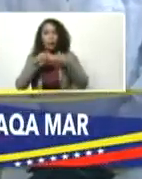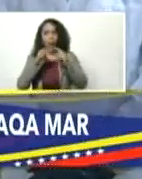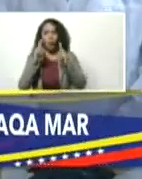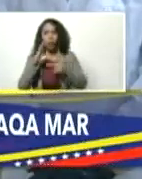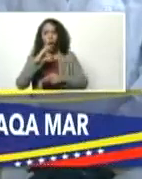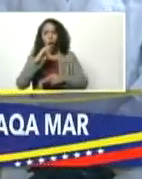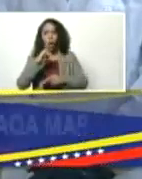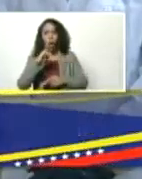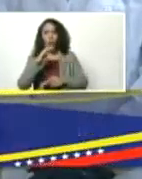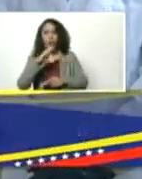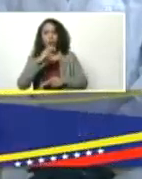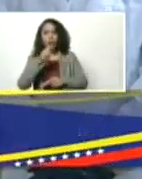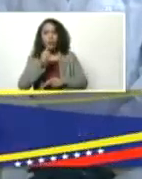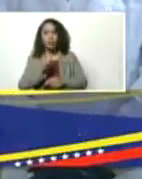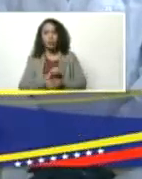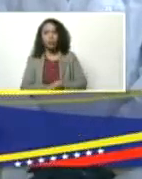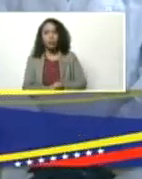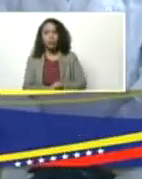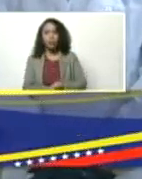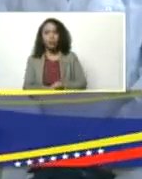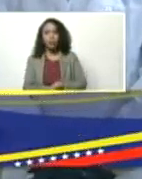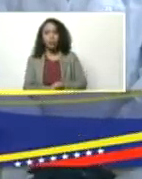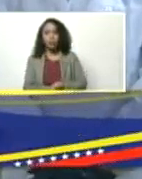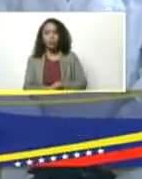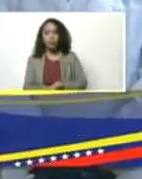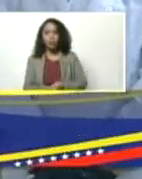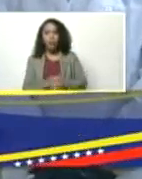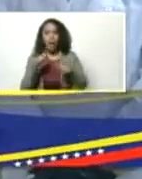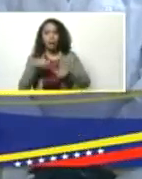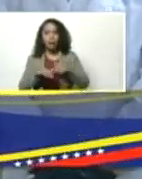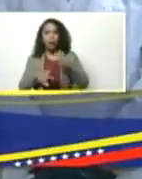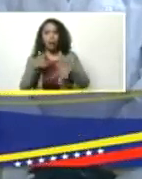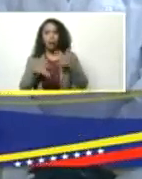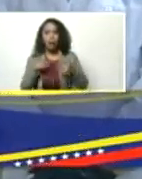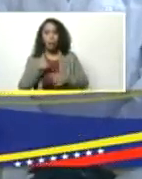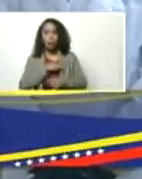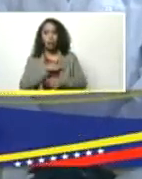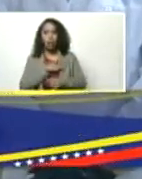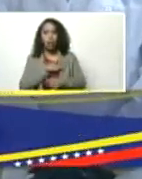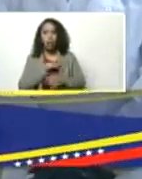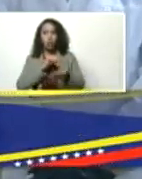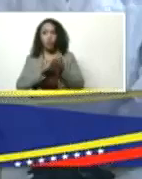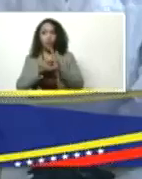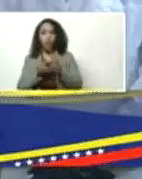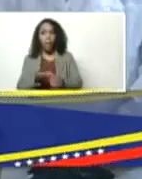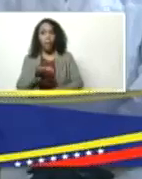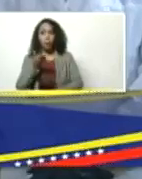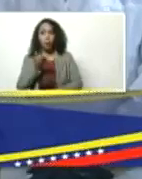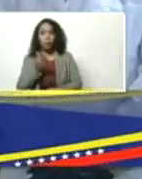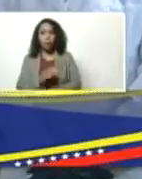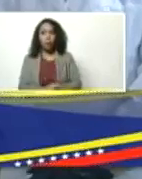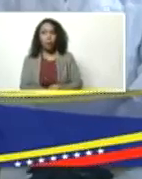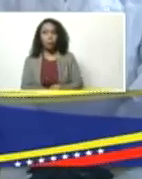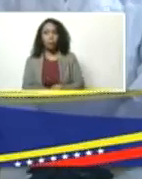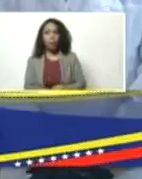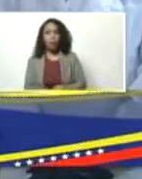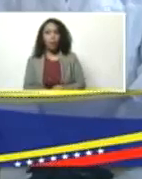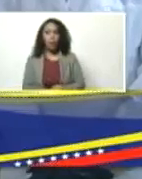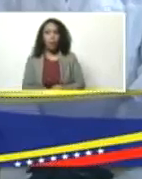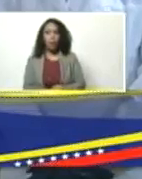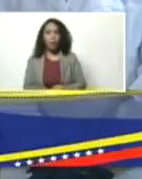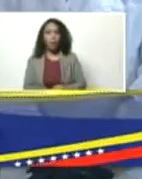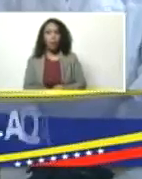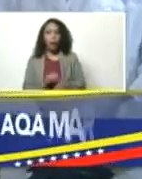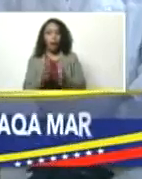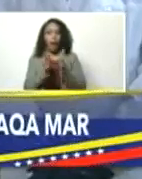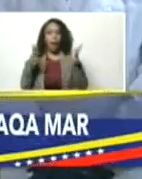presidente Román Maniglia. En este evento, digamos que para nosotros es muy significativo, importante, también hacerles saber a ustedes el